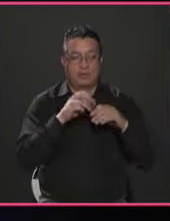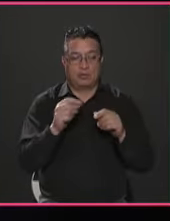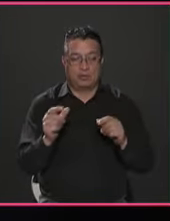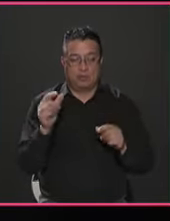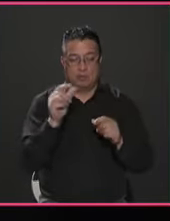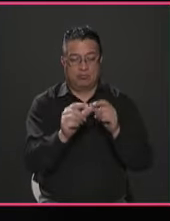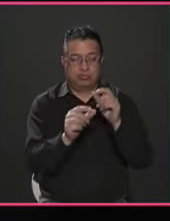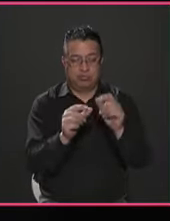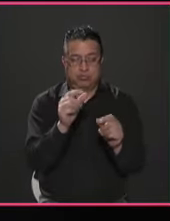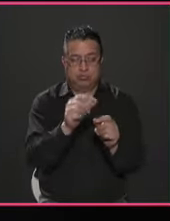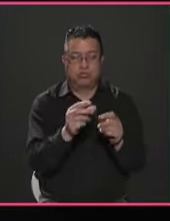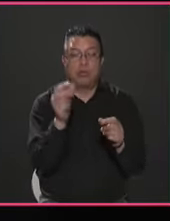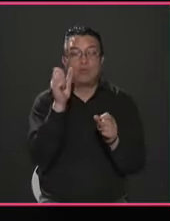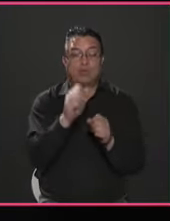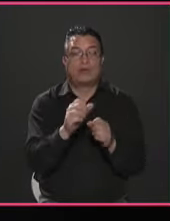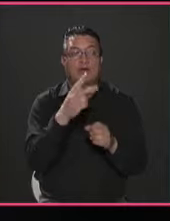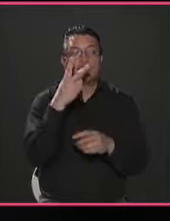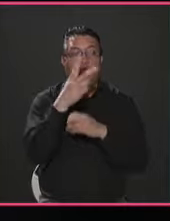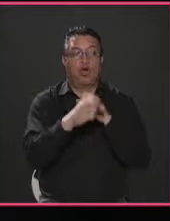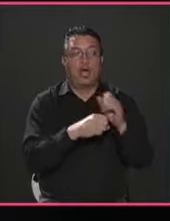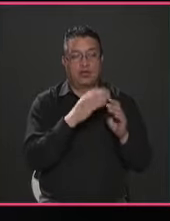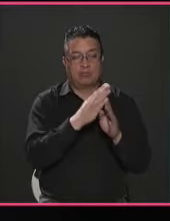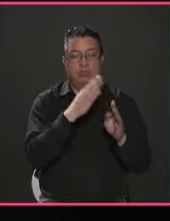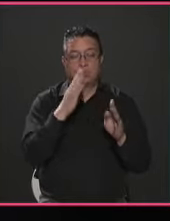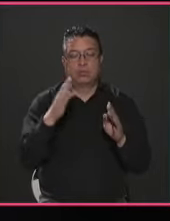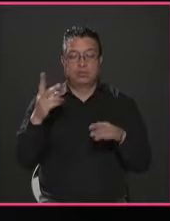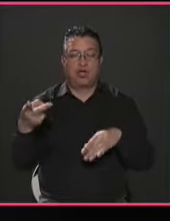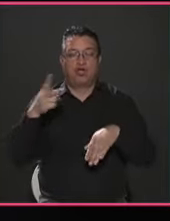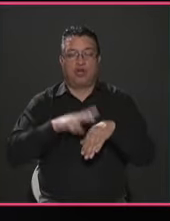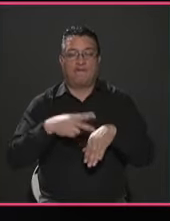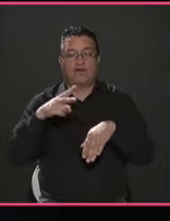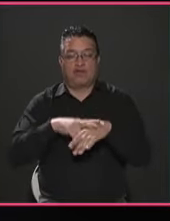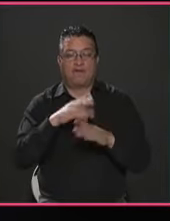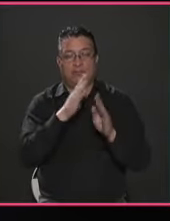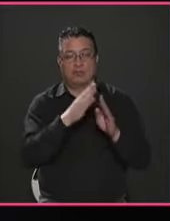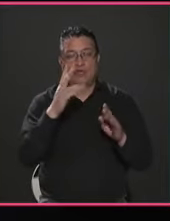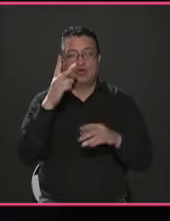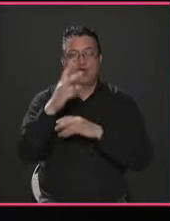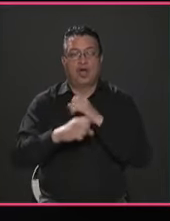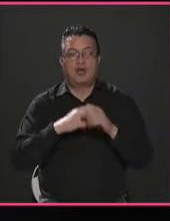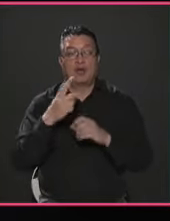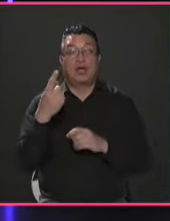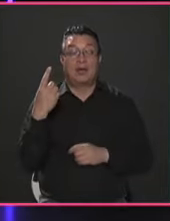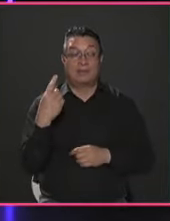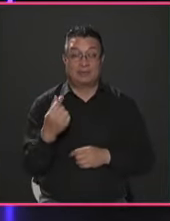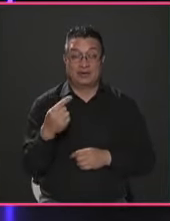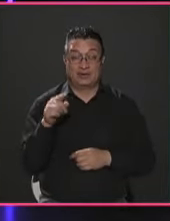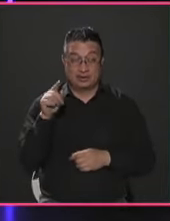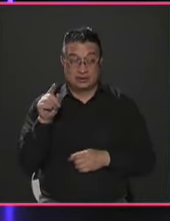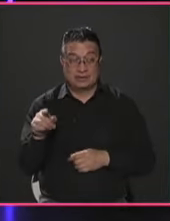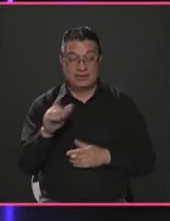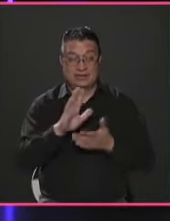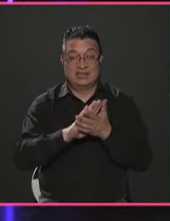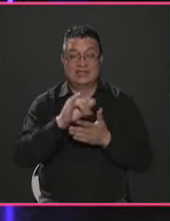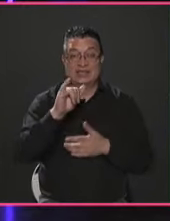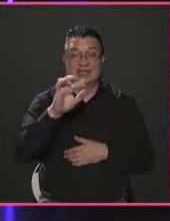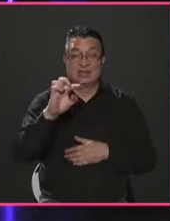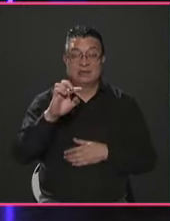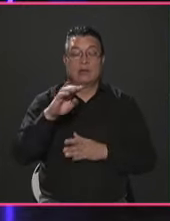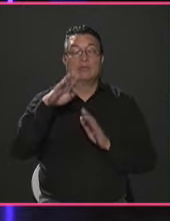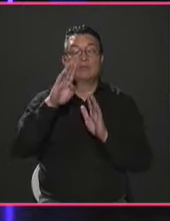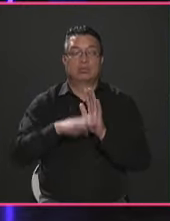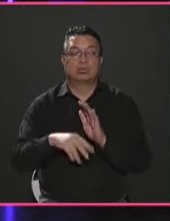eh microprocesador cada 2 años o sea que puede aumentar al doble de la densidad y que el precio de esos eh chips baja a la